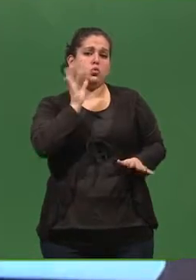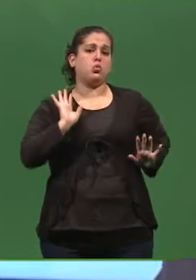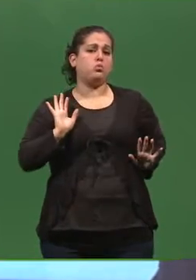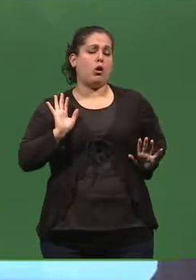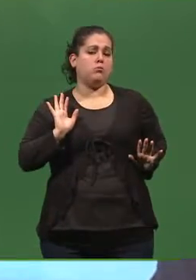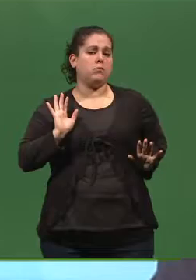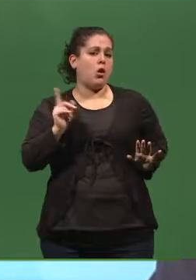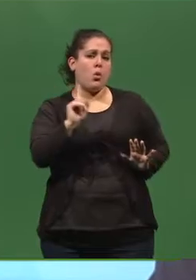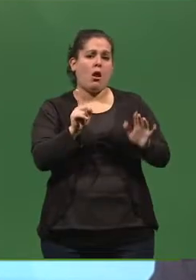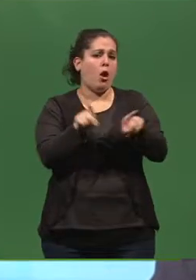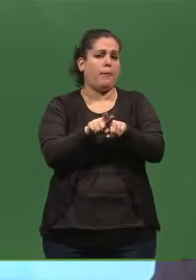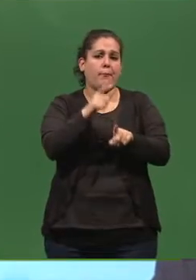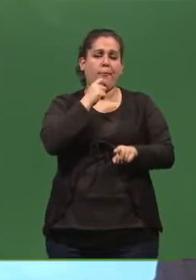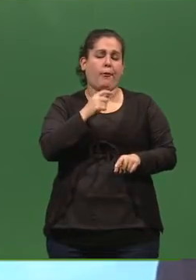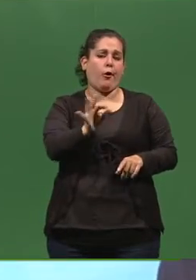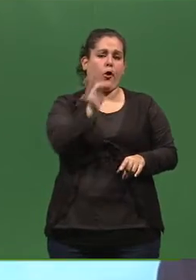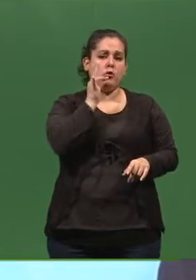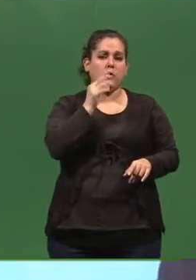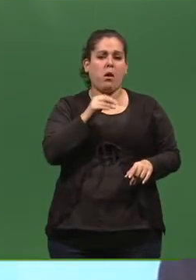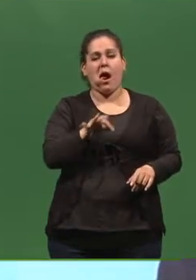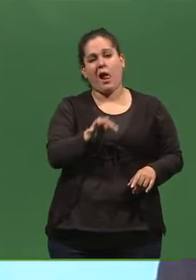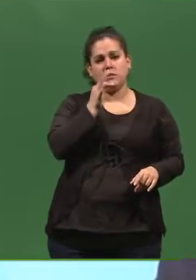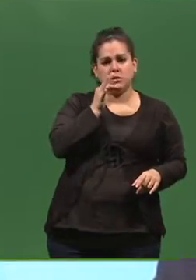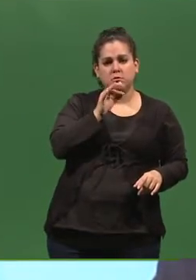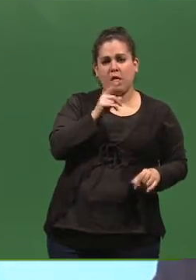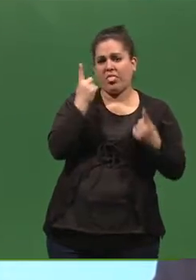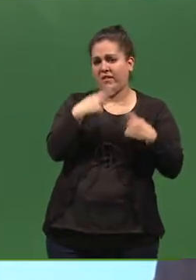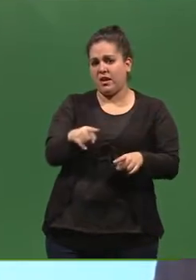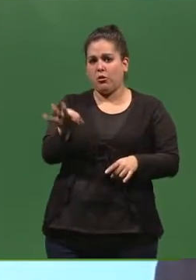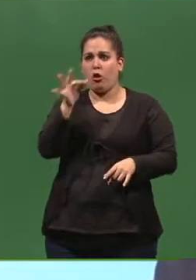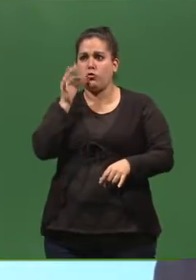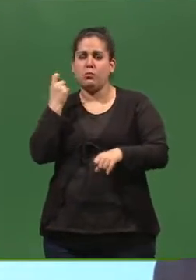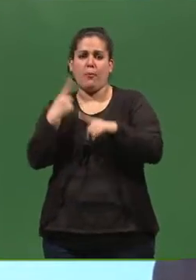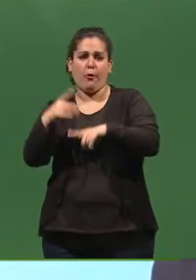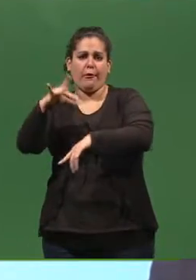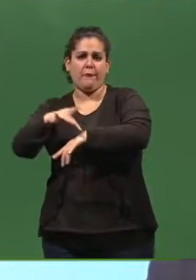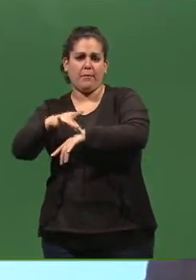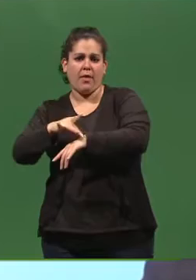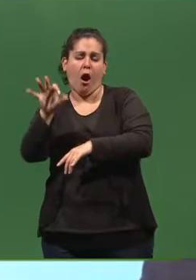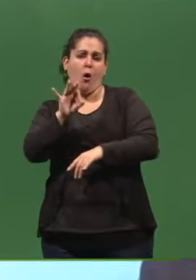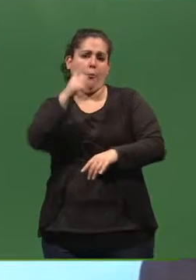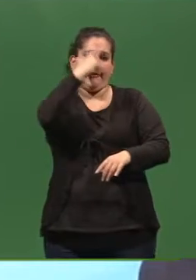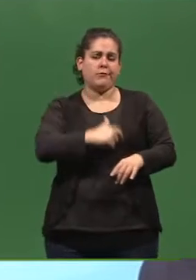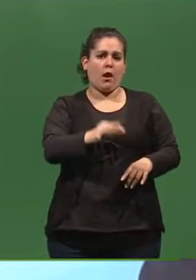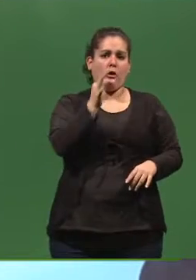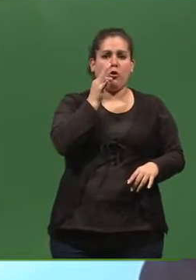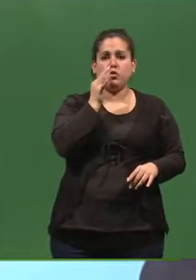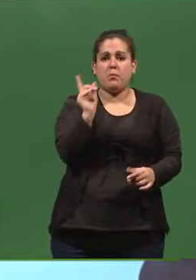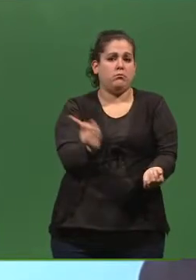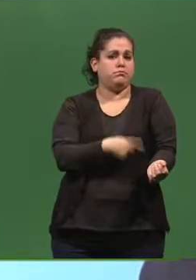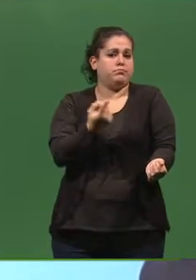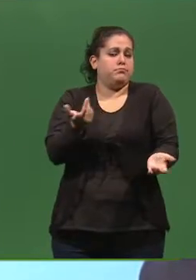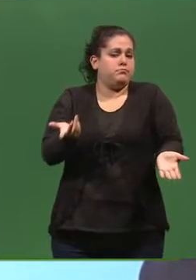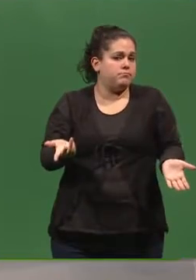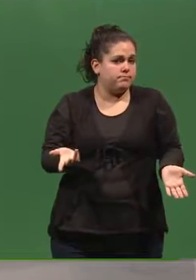mismo un usuario medicinal que un usuario recreativo. No es lo mismo una persona que esté más habituada al consumo a una